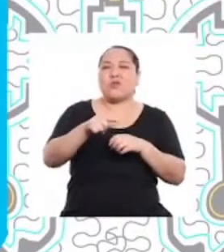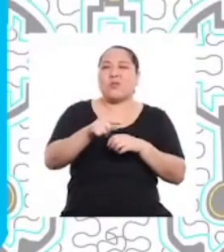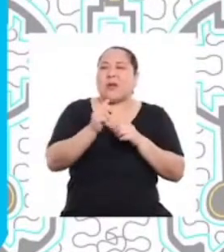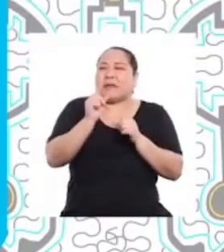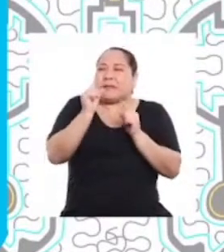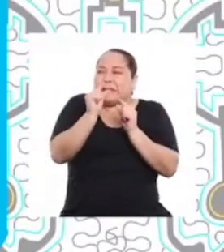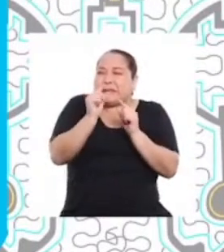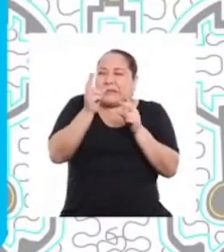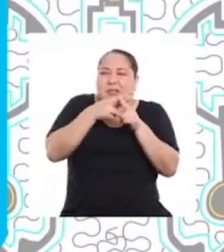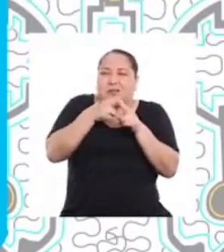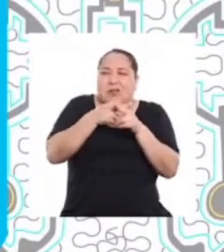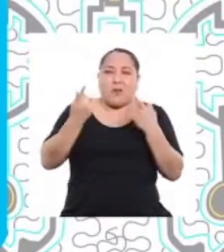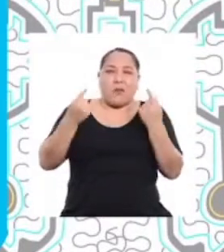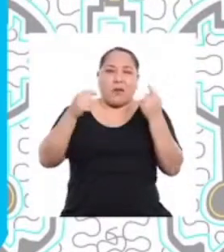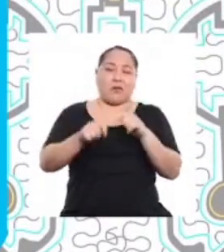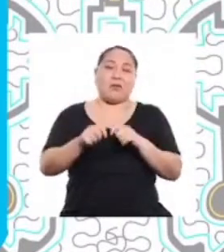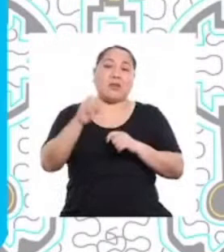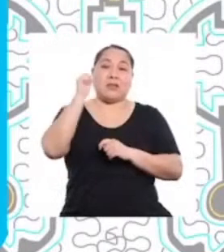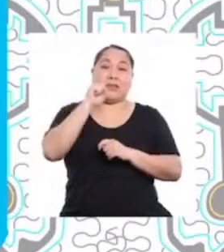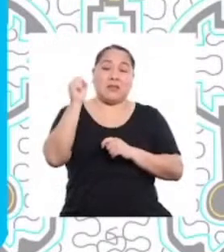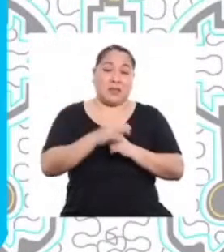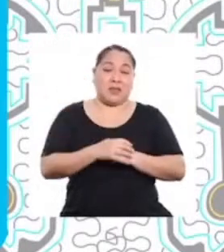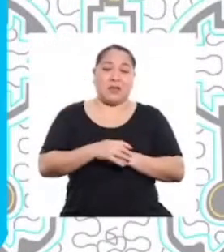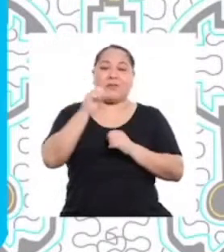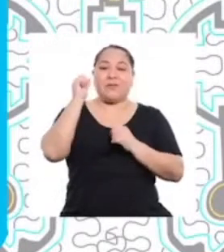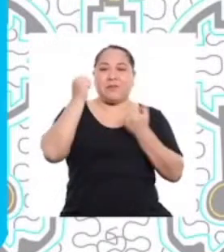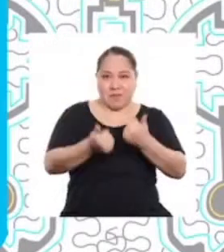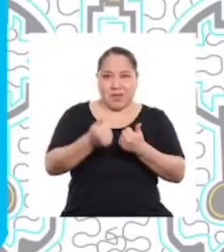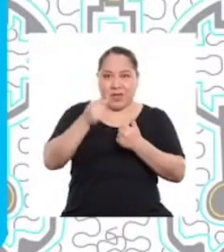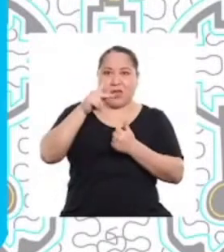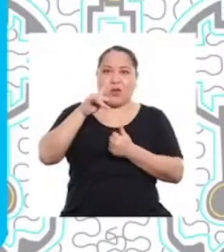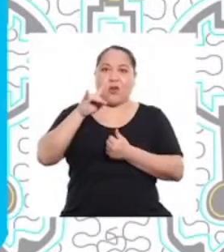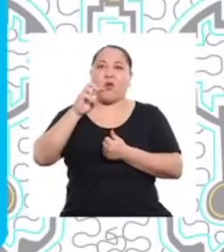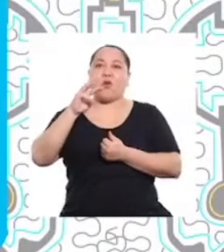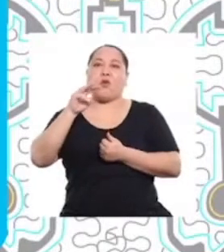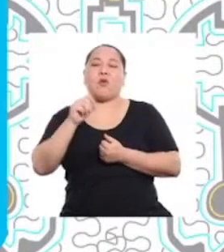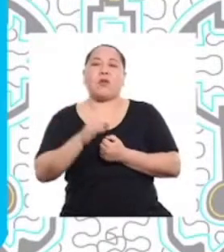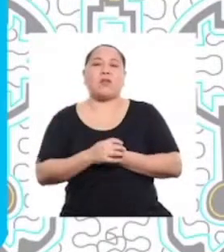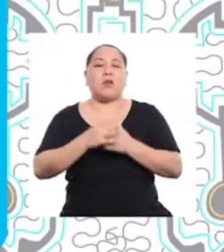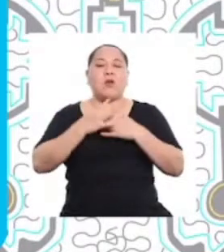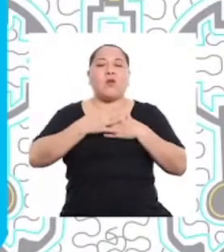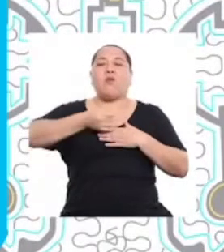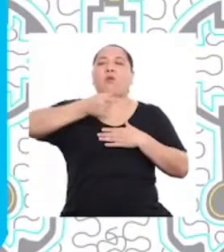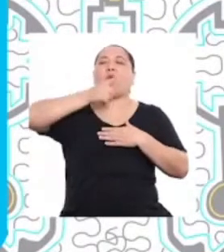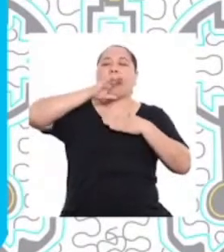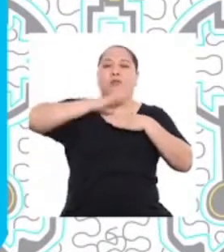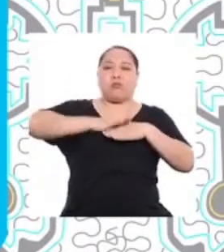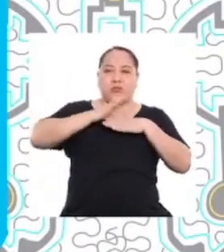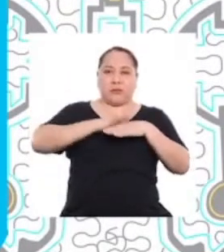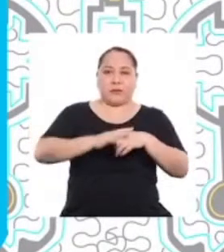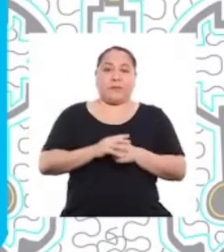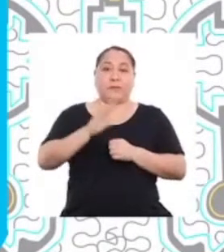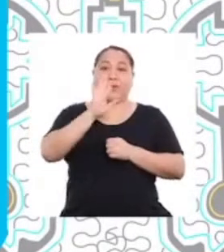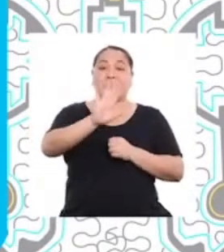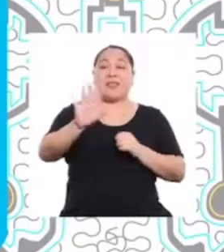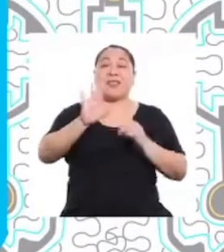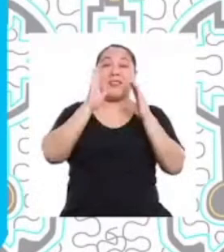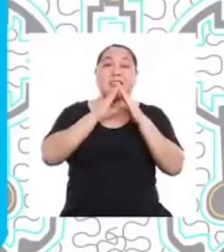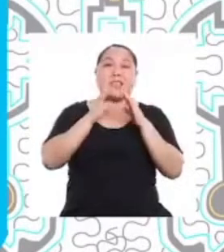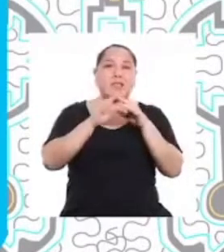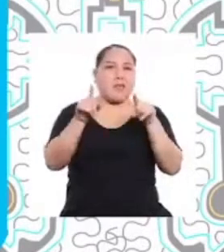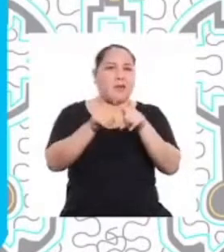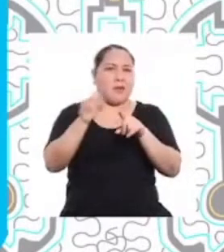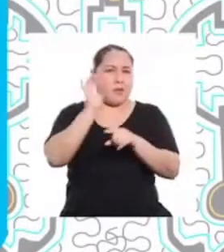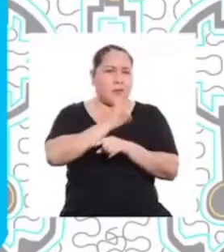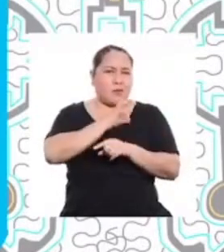una muy breve pausa? Sí, está bien, Cubi. Voy a tomar un poco de agua. Ustedes en casa también